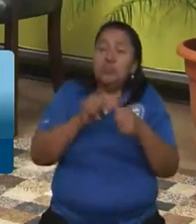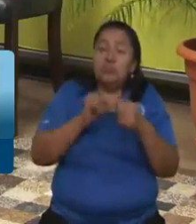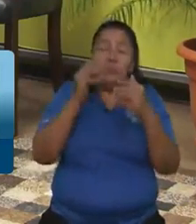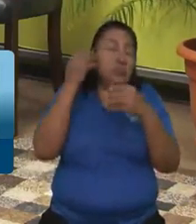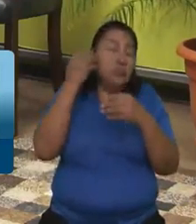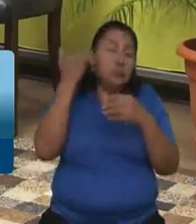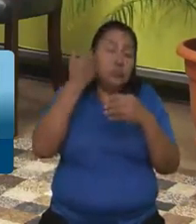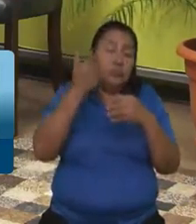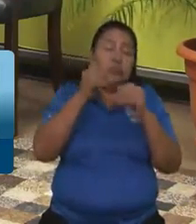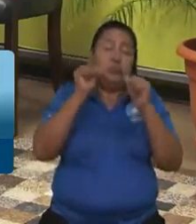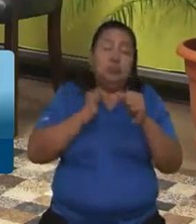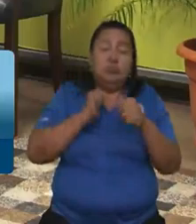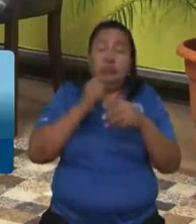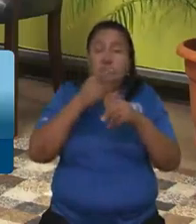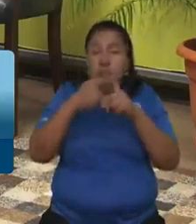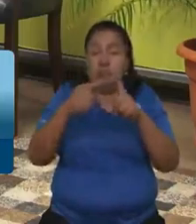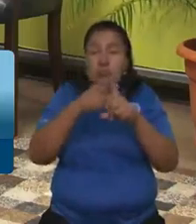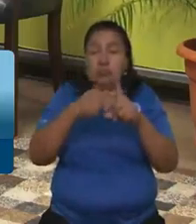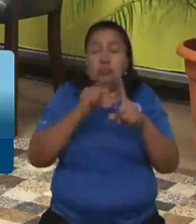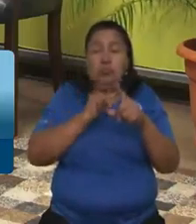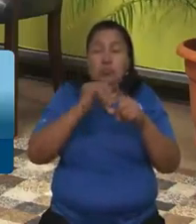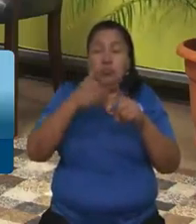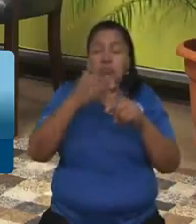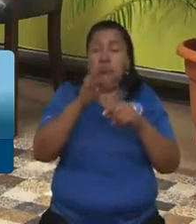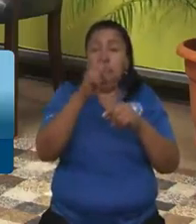introducirse una traba, un clic,